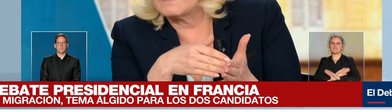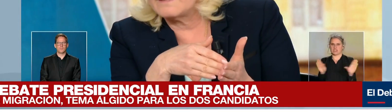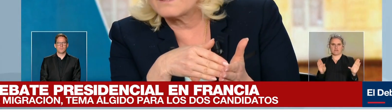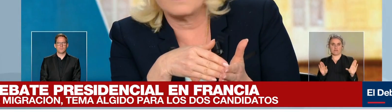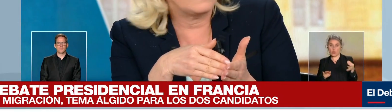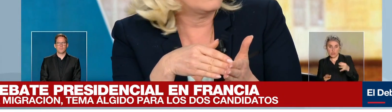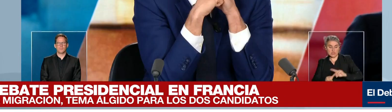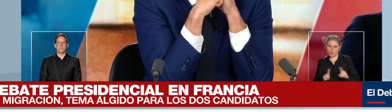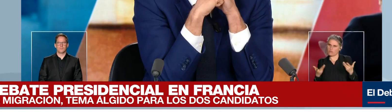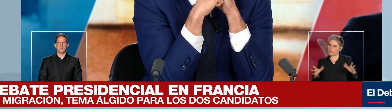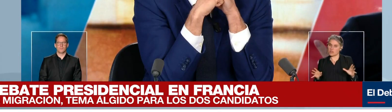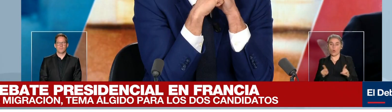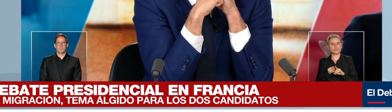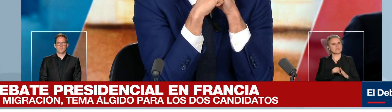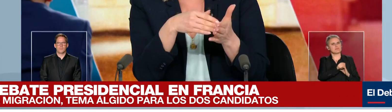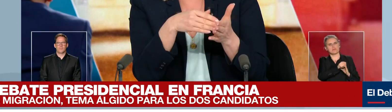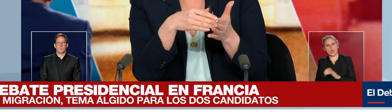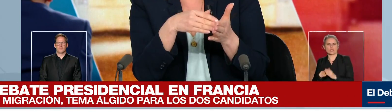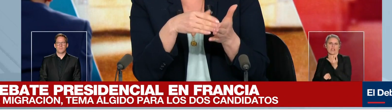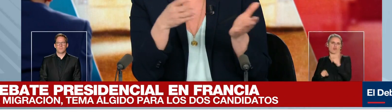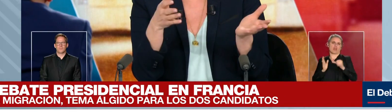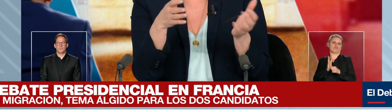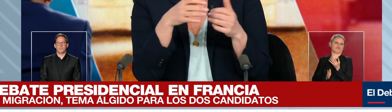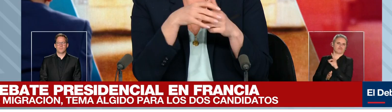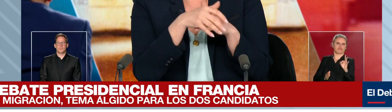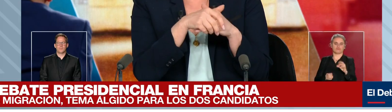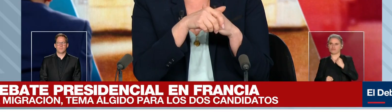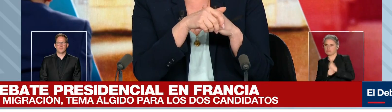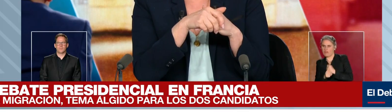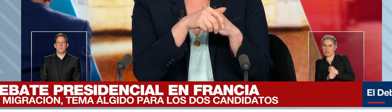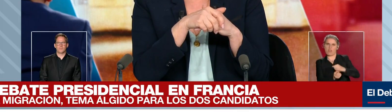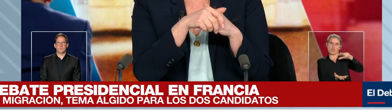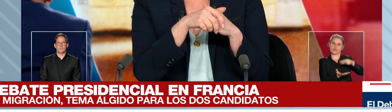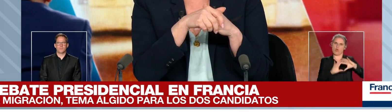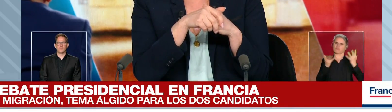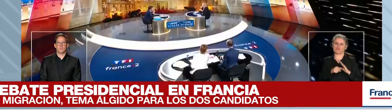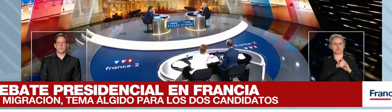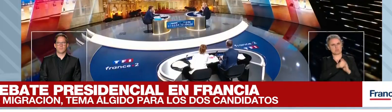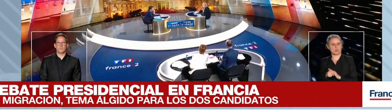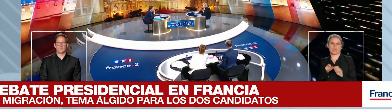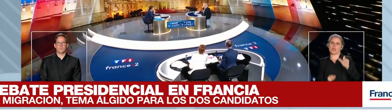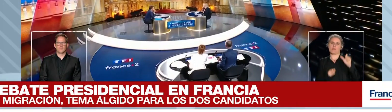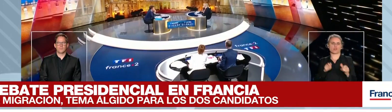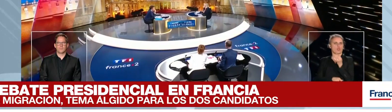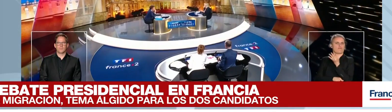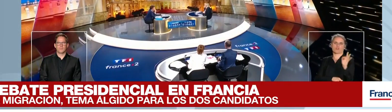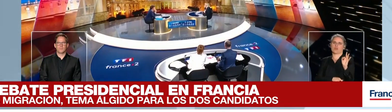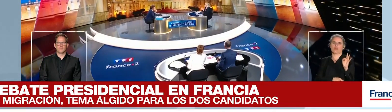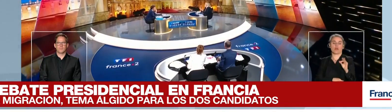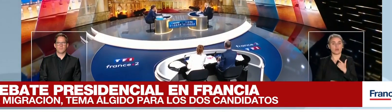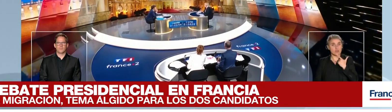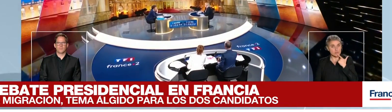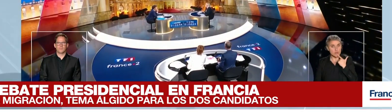obtener automáticamente. También se hablará de la prioridad nacional para la vivienda y el empleo, es decir, que los franceses